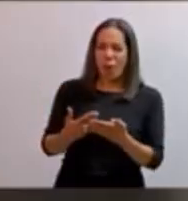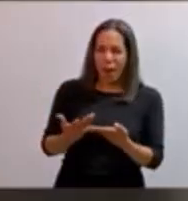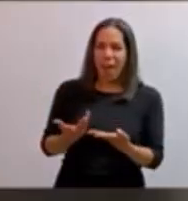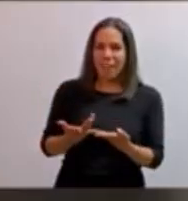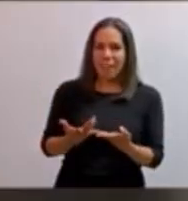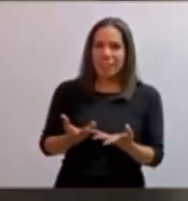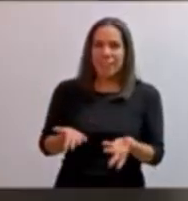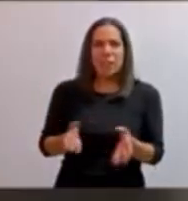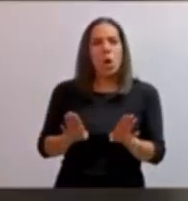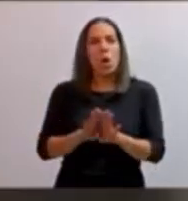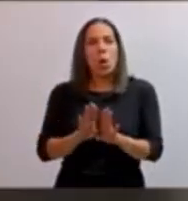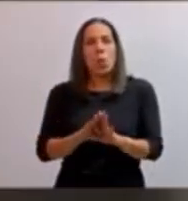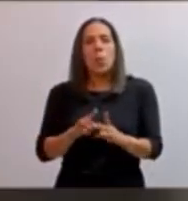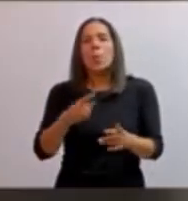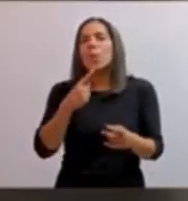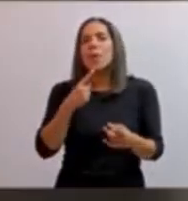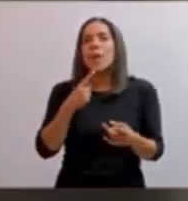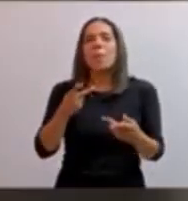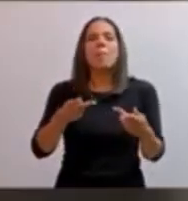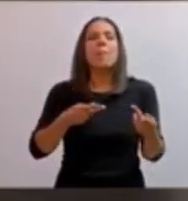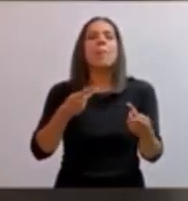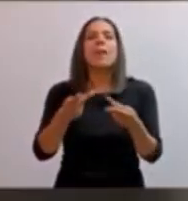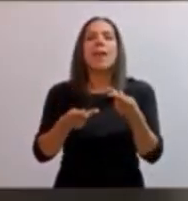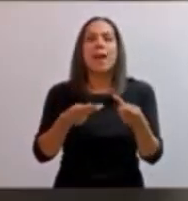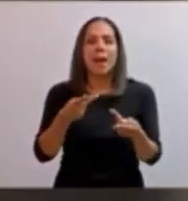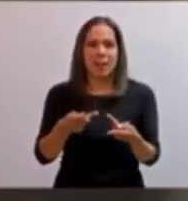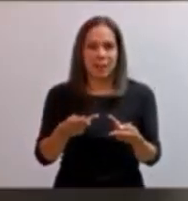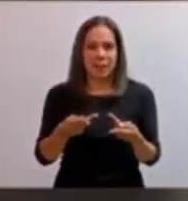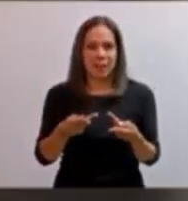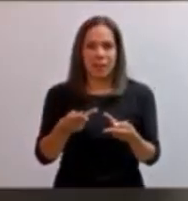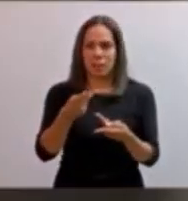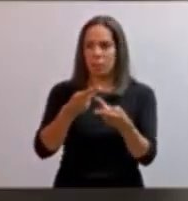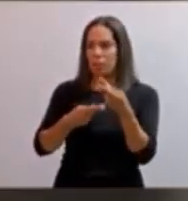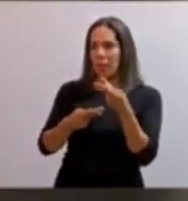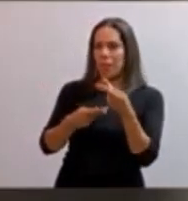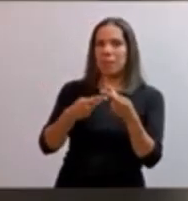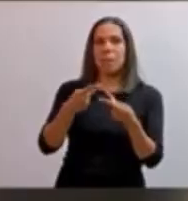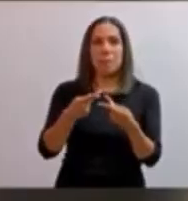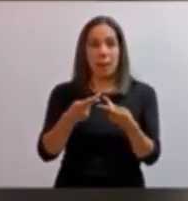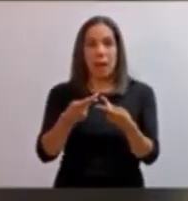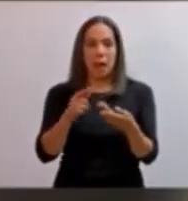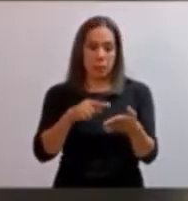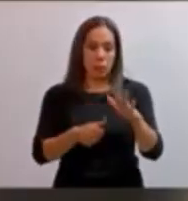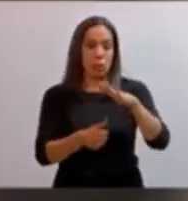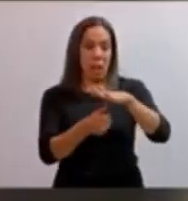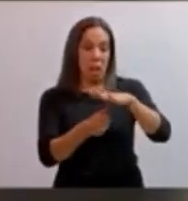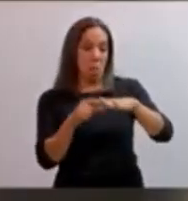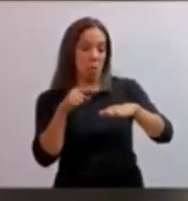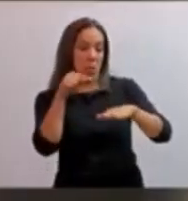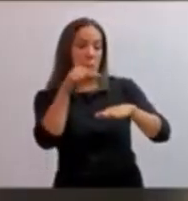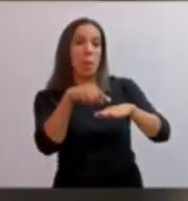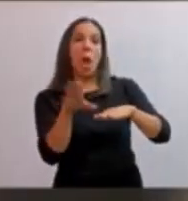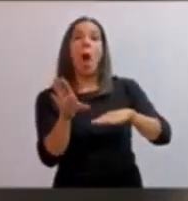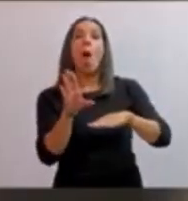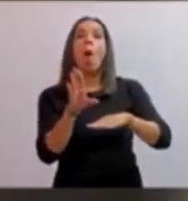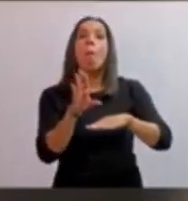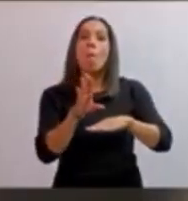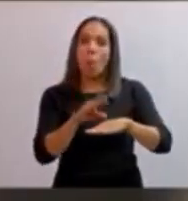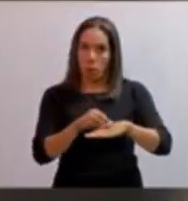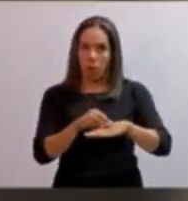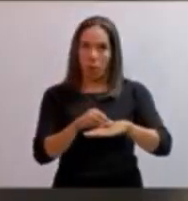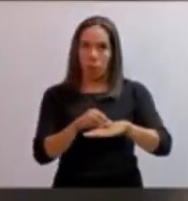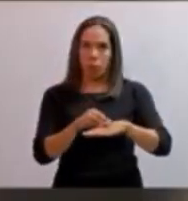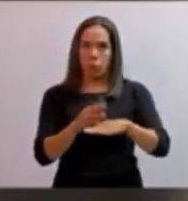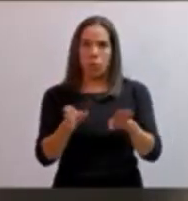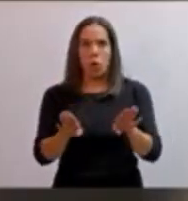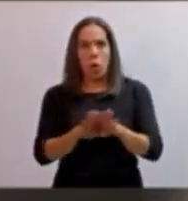de conversatorio, donde pondremos sobre la mesa nuestras miradas y expectativas en torno a